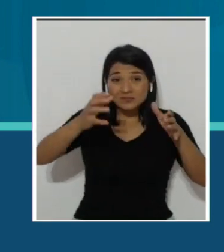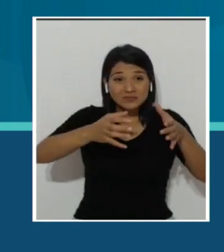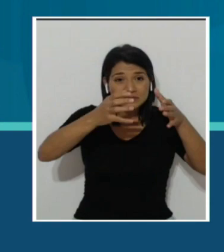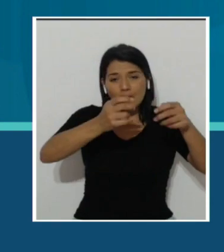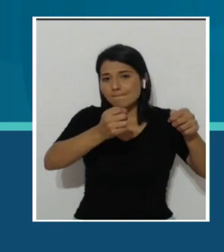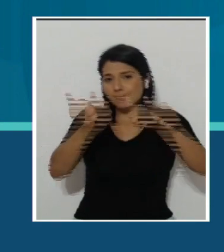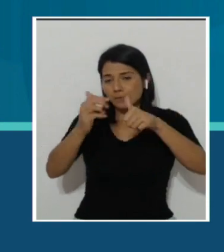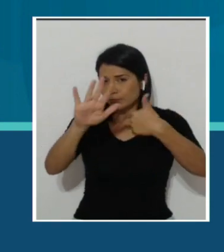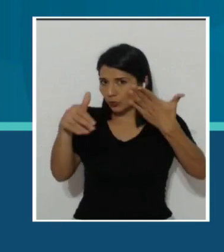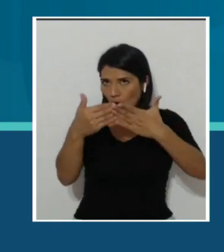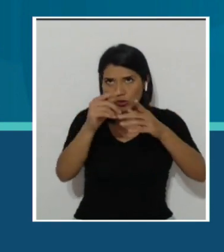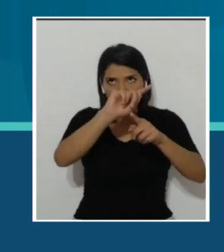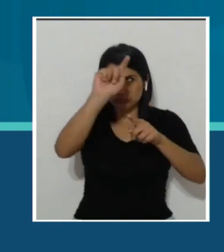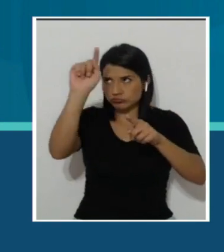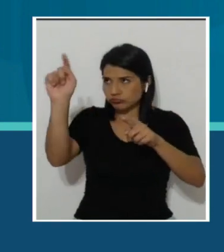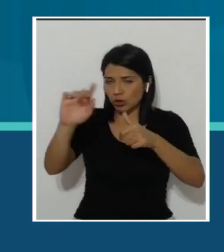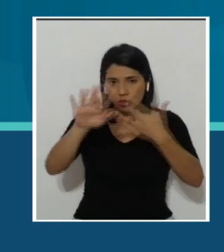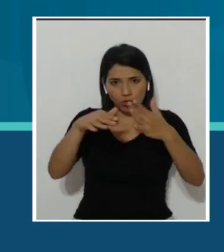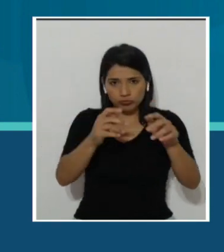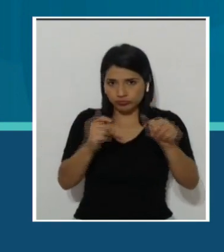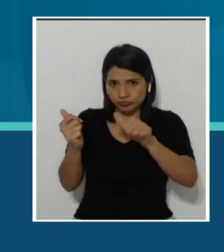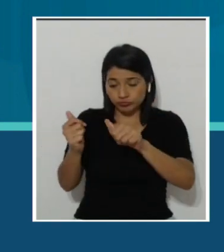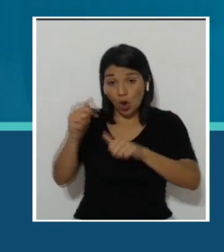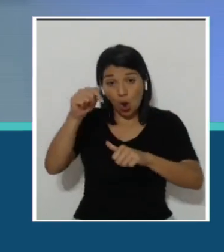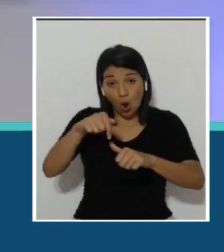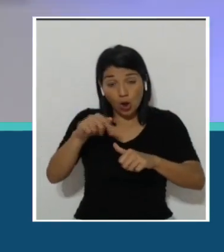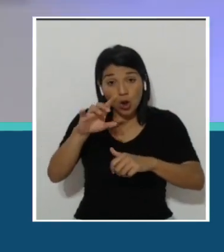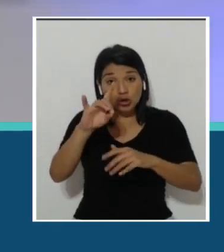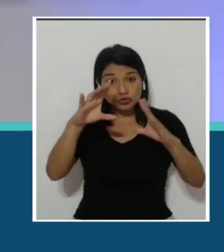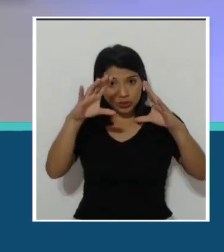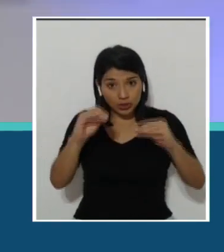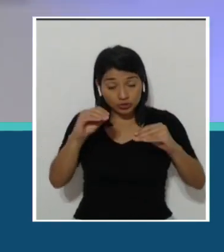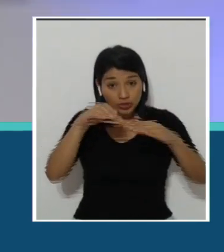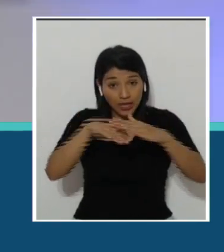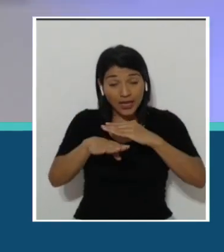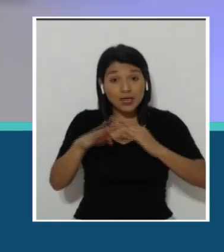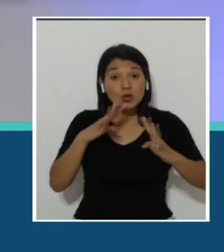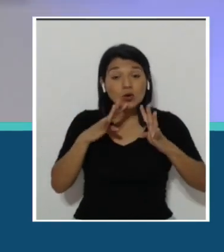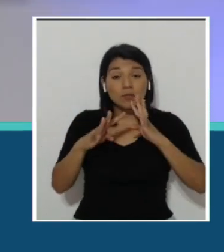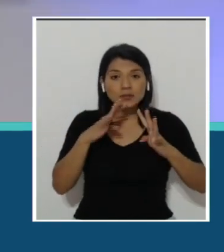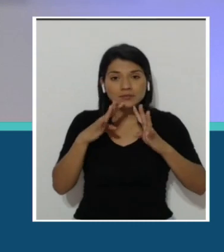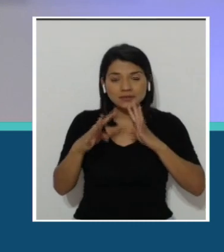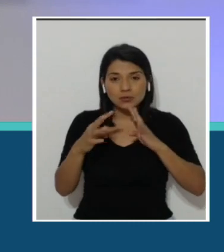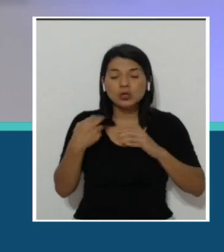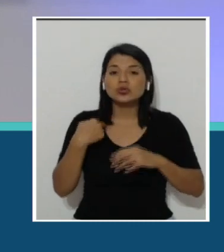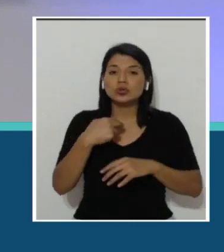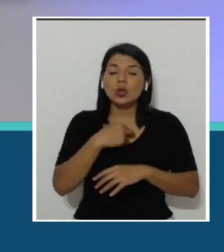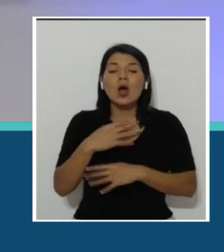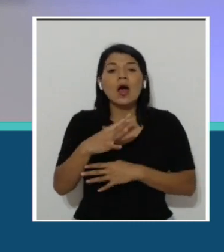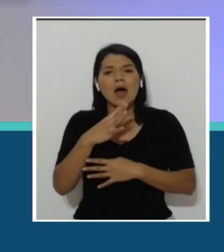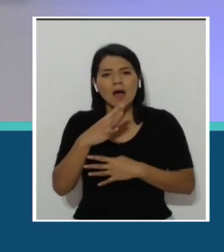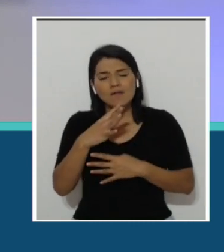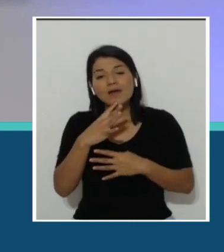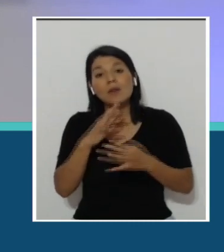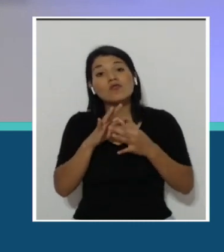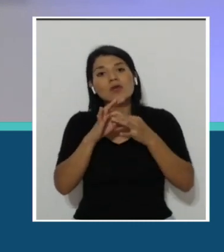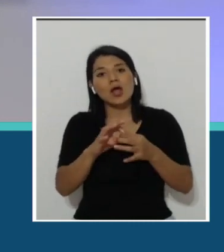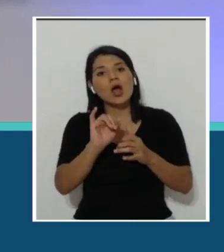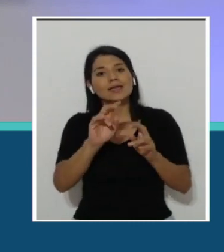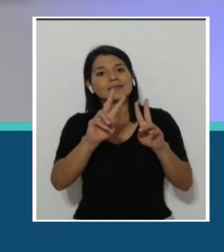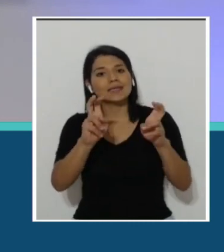hoy a las 8 de la noche en el espacio Conversamos vamos a hablar ampliamente sobre este tema y por supuesto